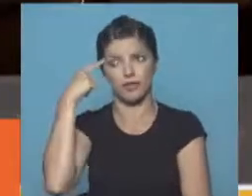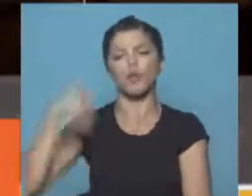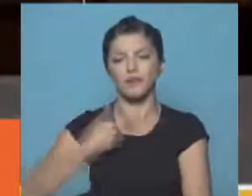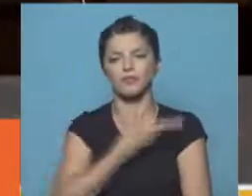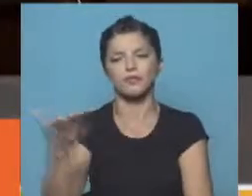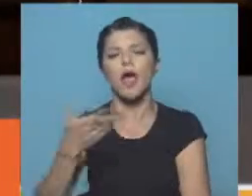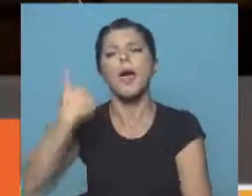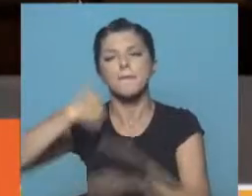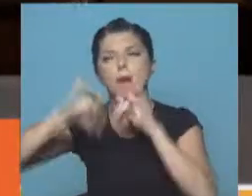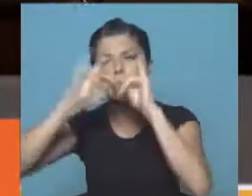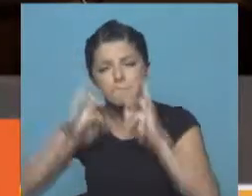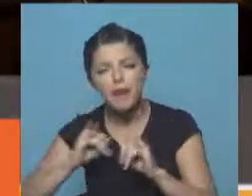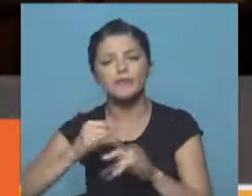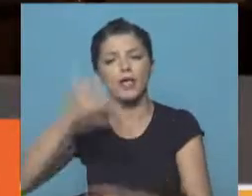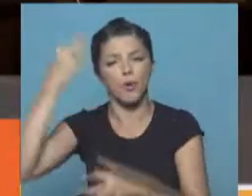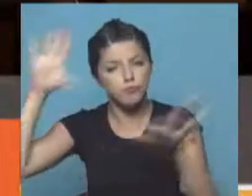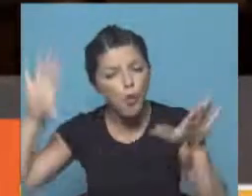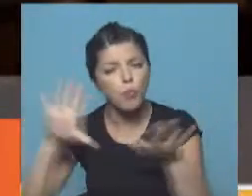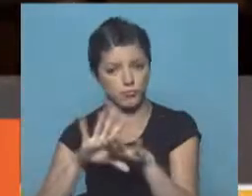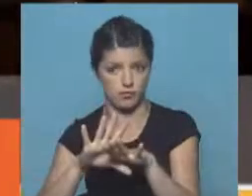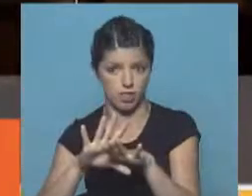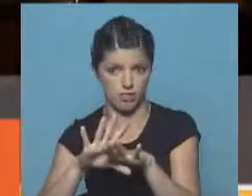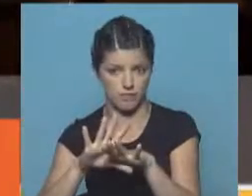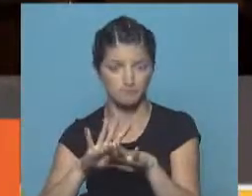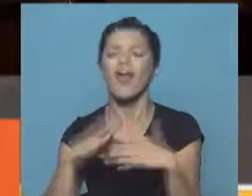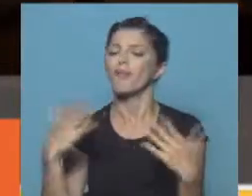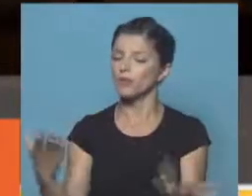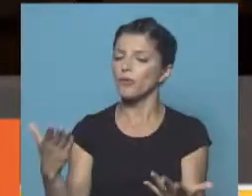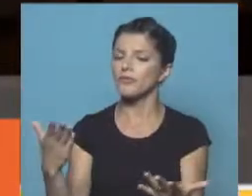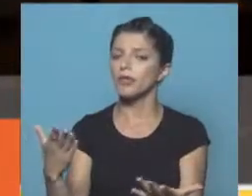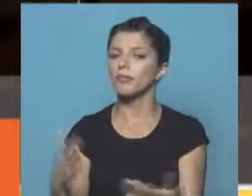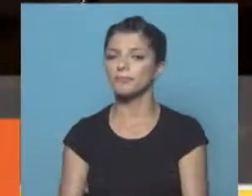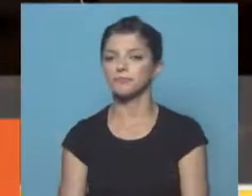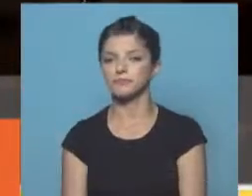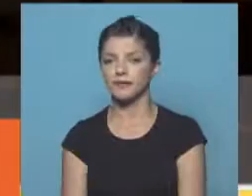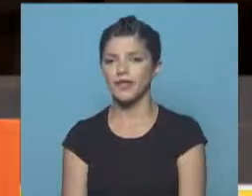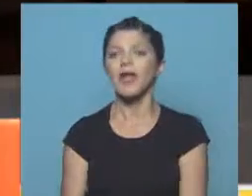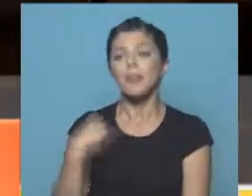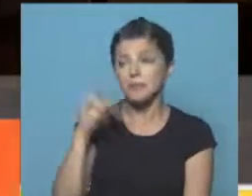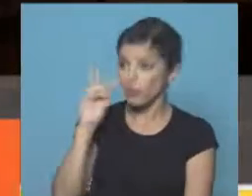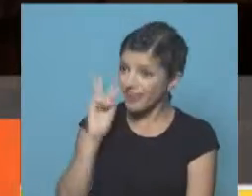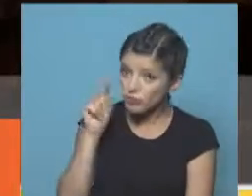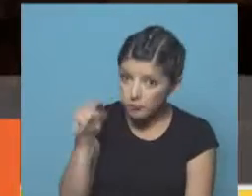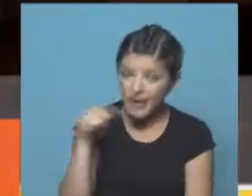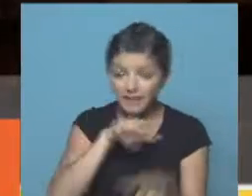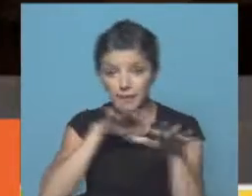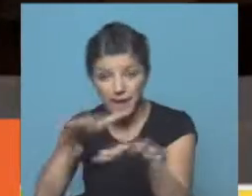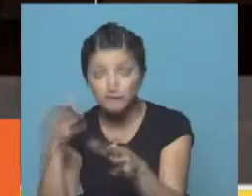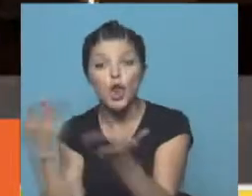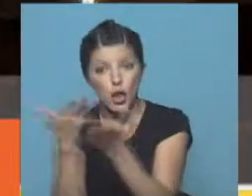más justa. Me parece que el desafío que tenemos es aprender de este reclamo, que además es un